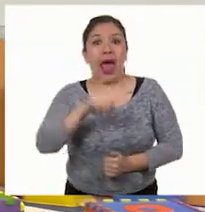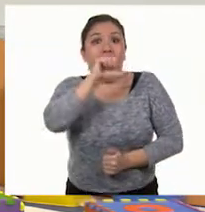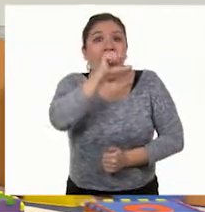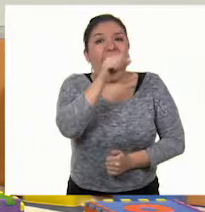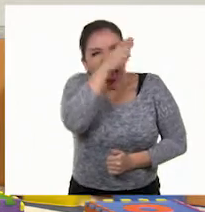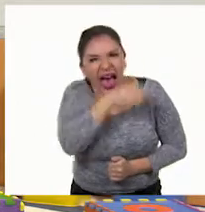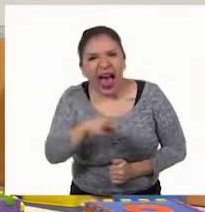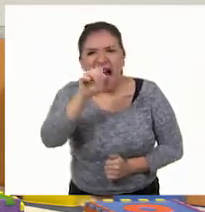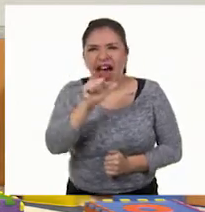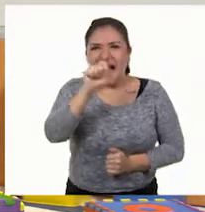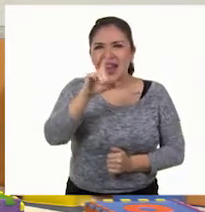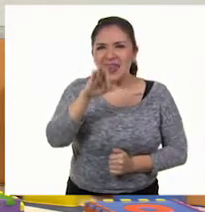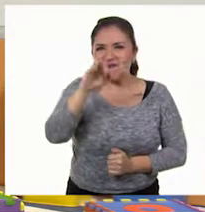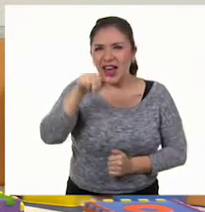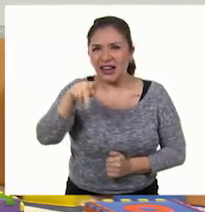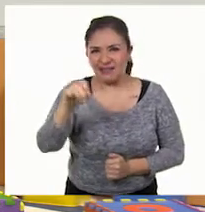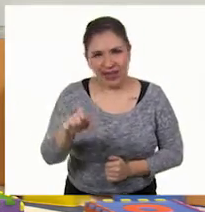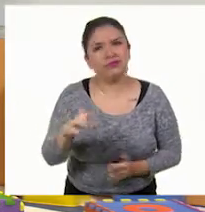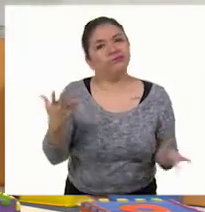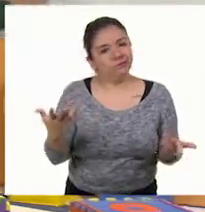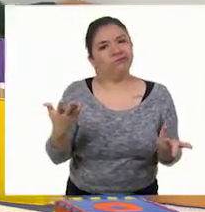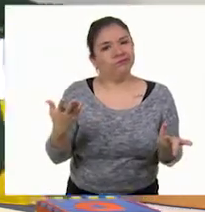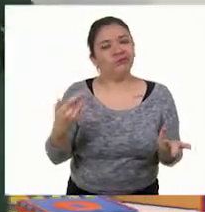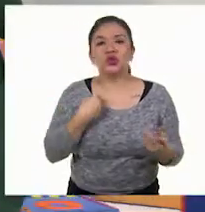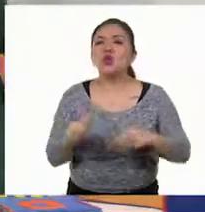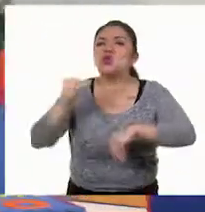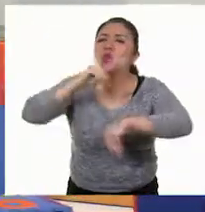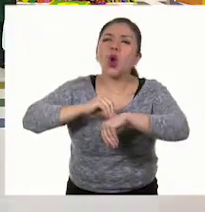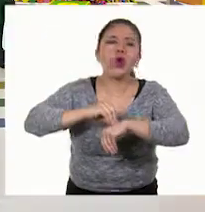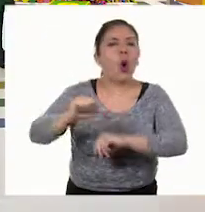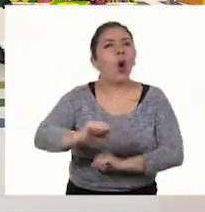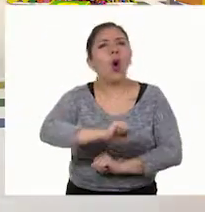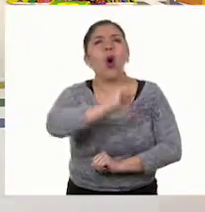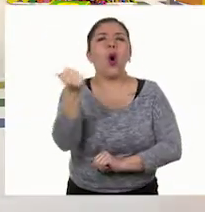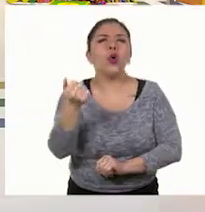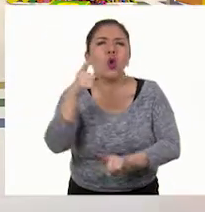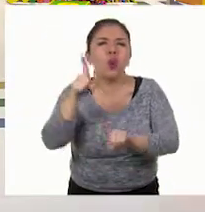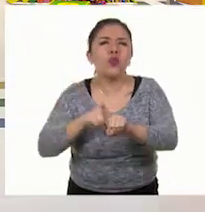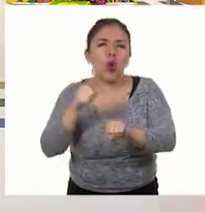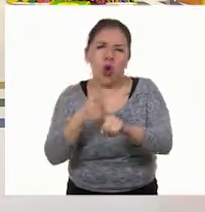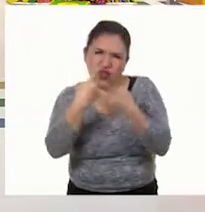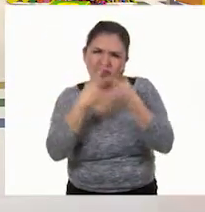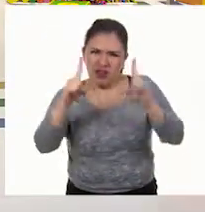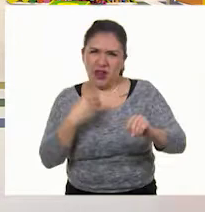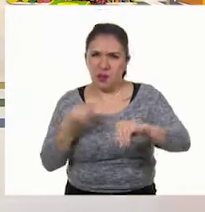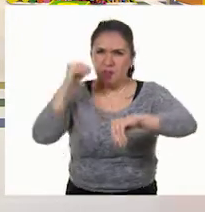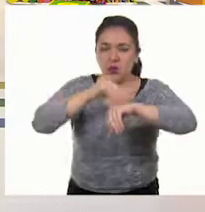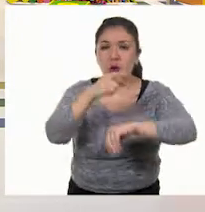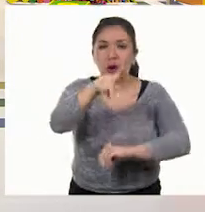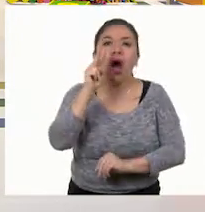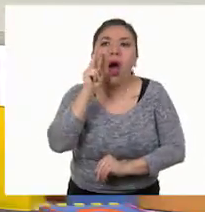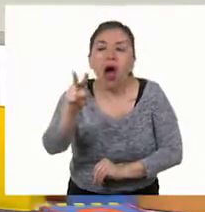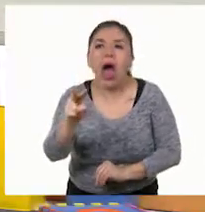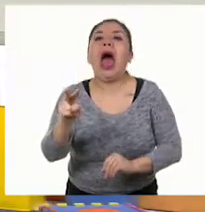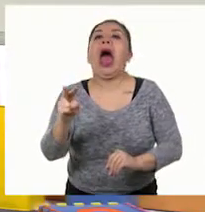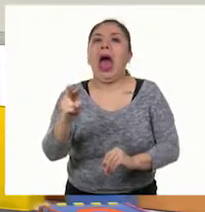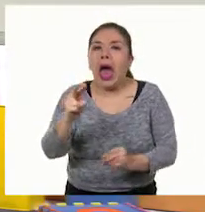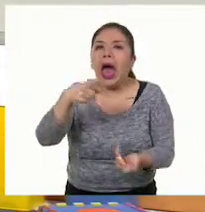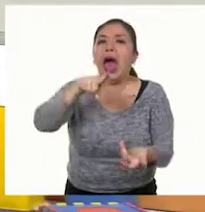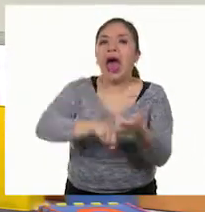elefante? Oh, sí. Lo voy a poner con otro, con otro color para que veamos la